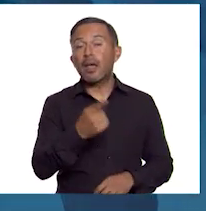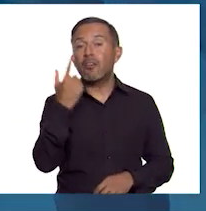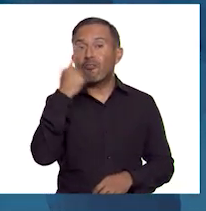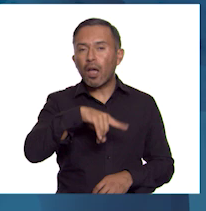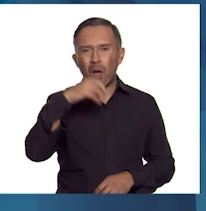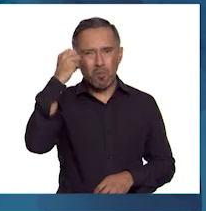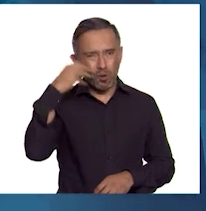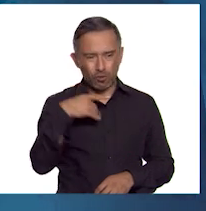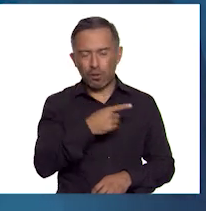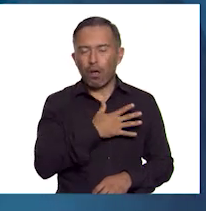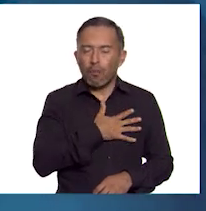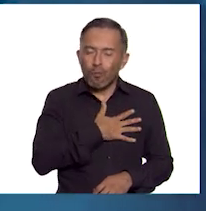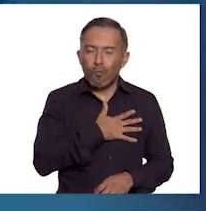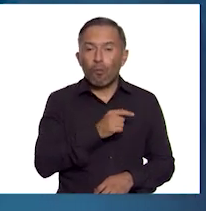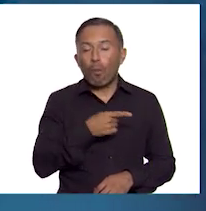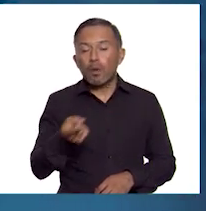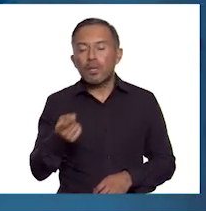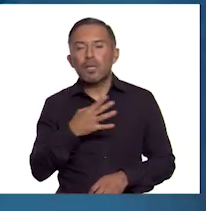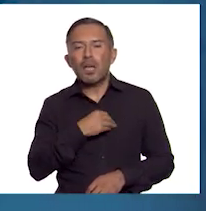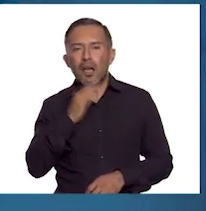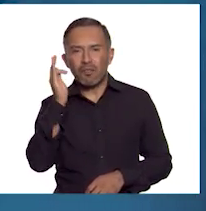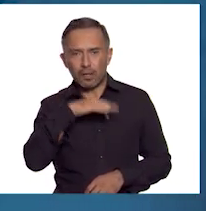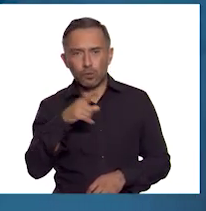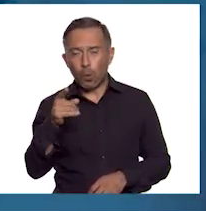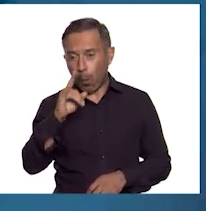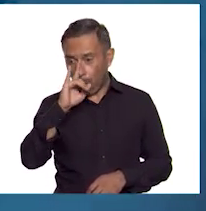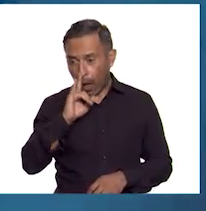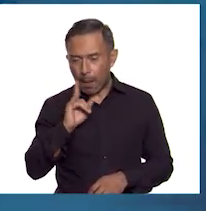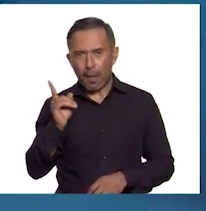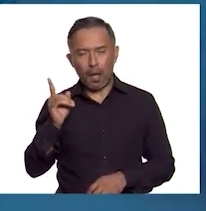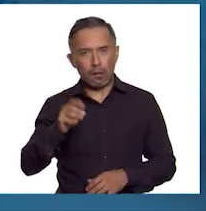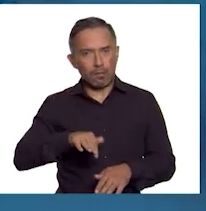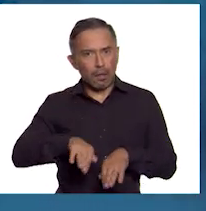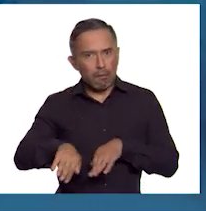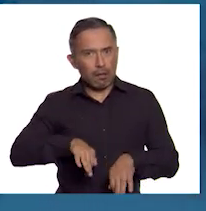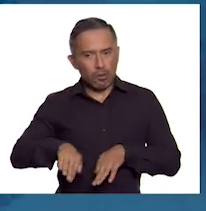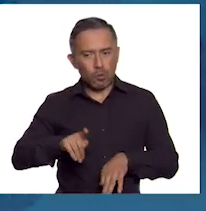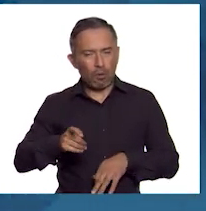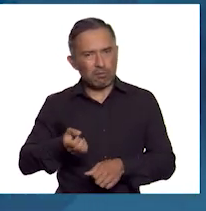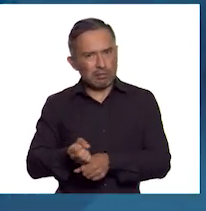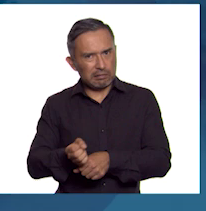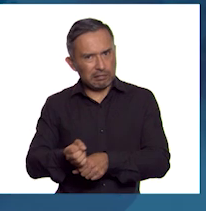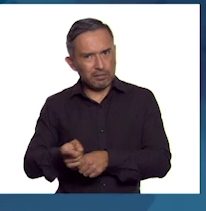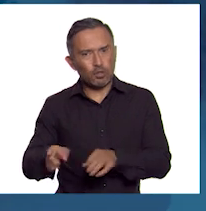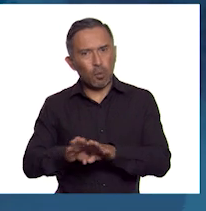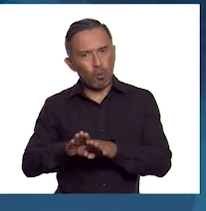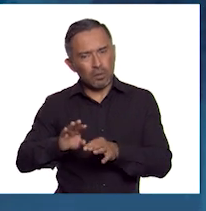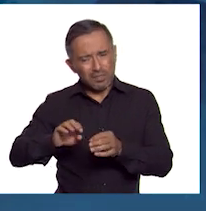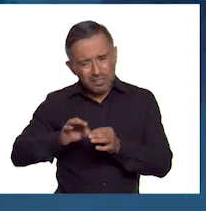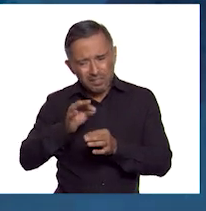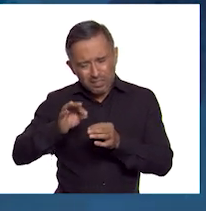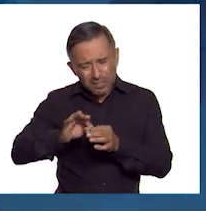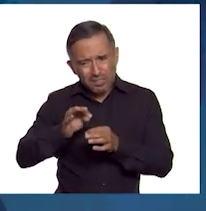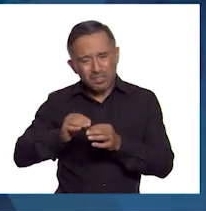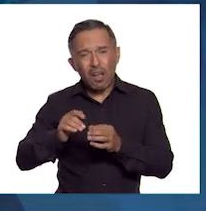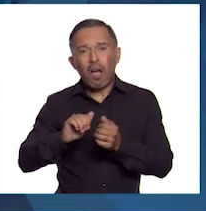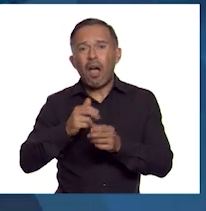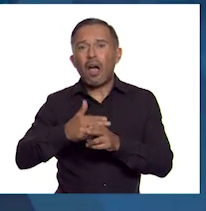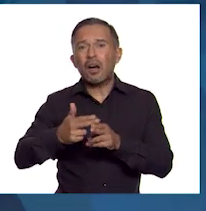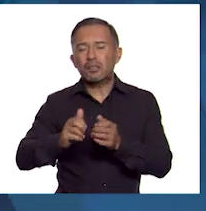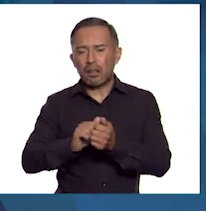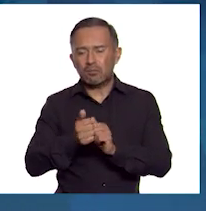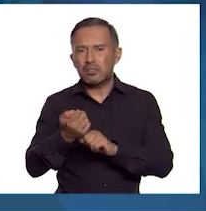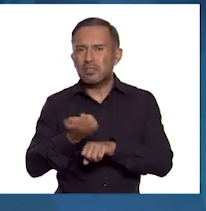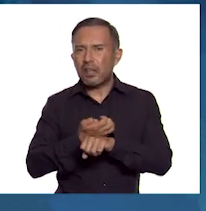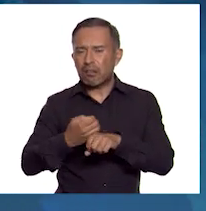a su hijastra, que es guapa y hacendosa. La hace hilar hasta que le sangran los dedos.